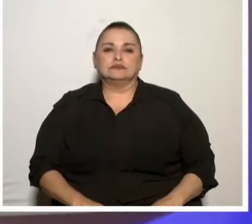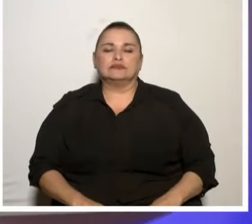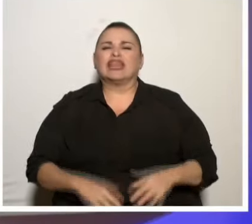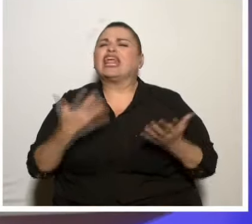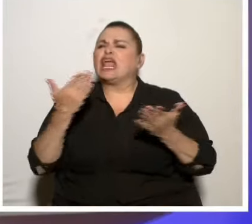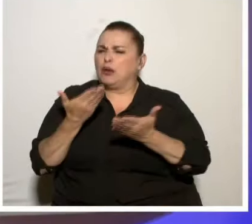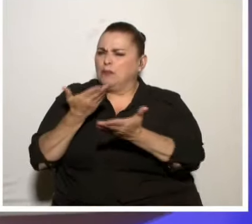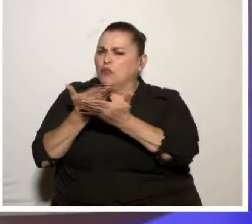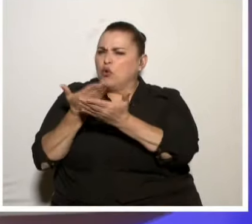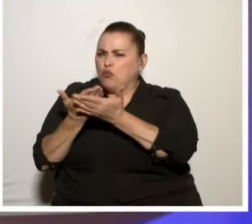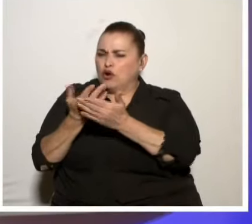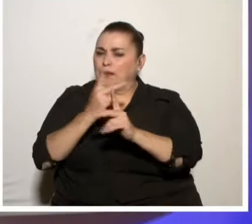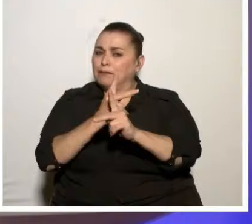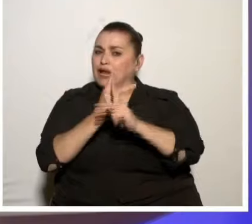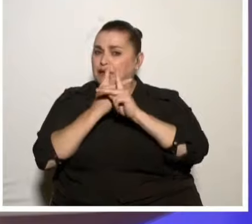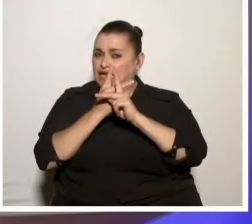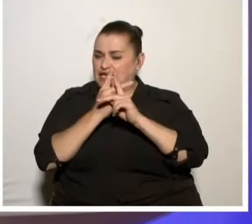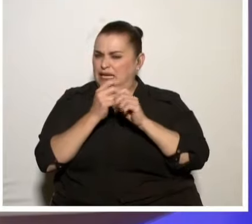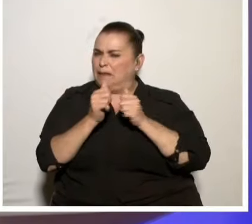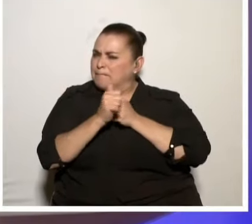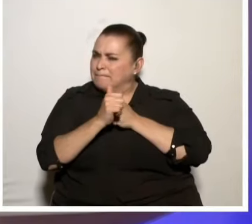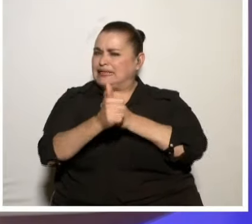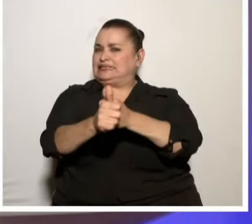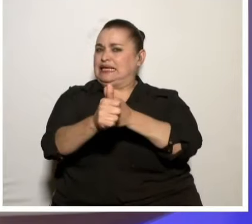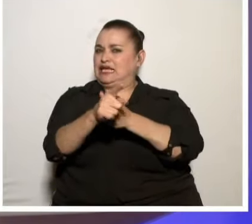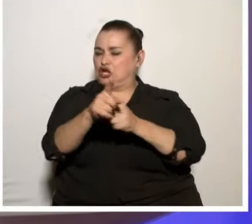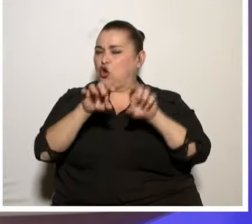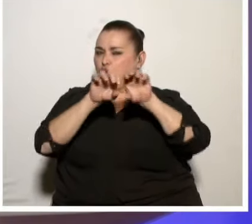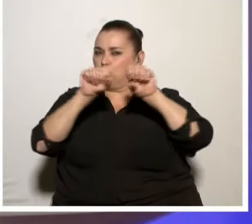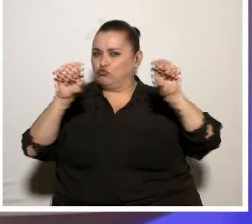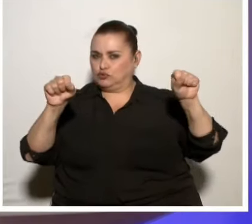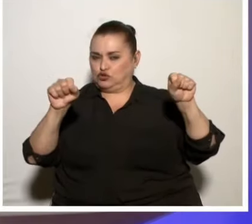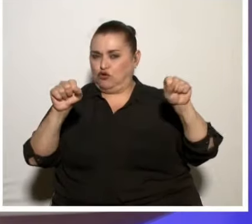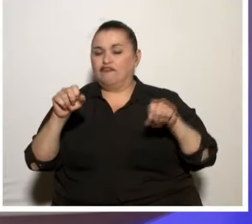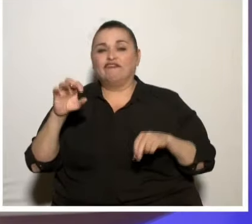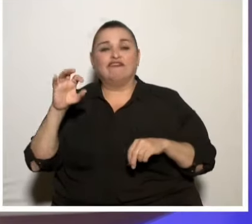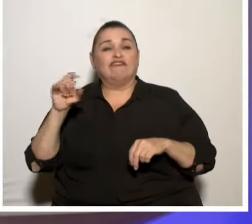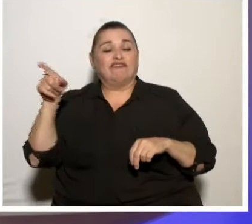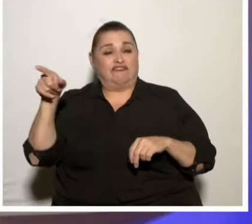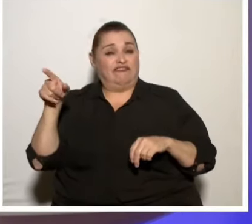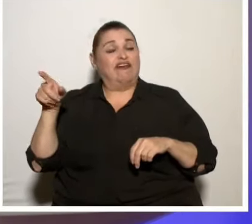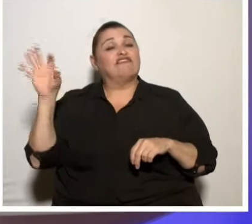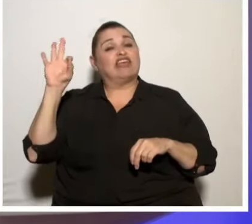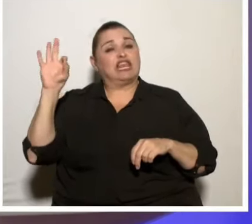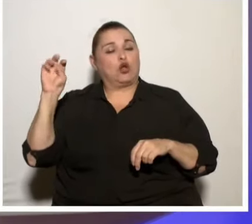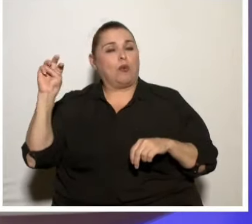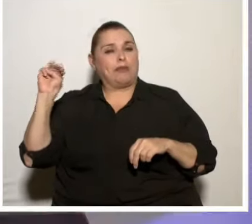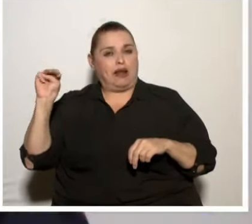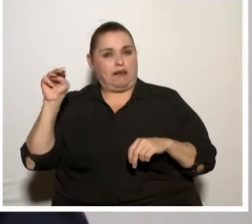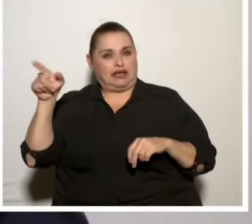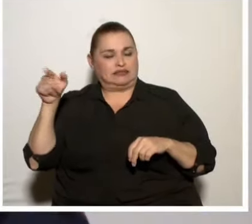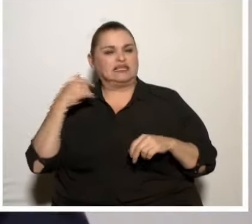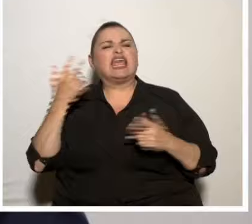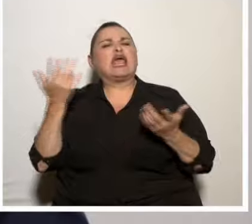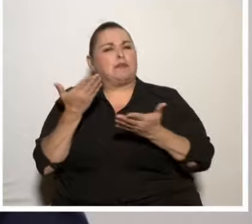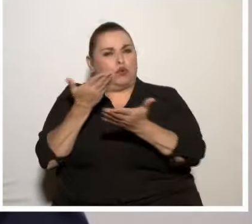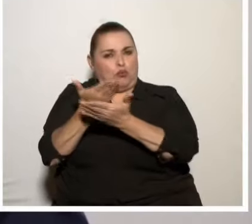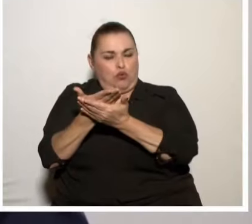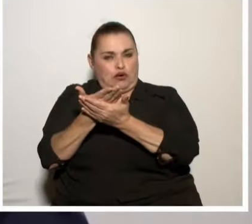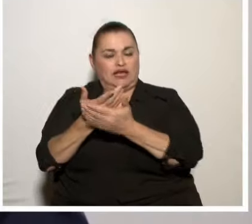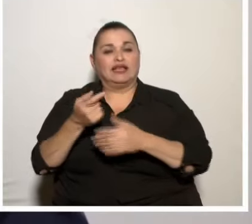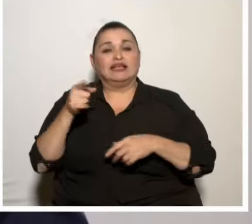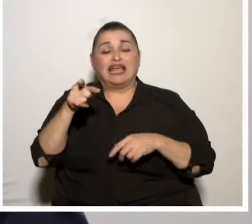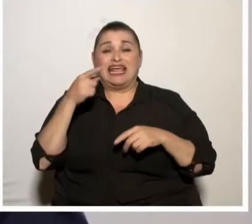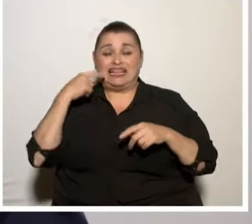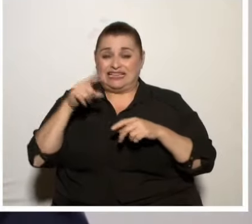¿Qué propone para prevenir y perseguir la corrupción el candidato Federico Malabasi? Veamos qué contestó. Ideológicamente, como partido,